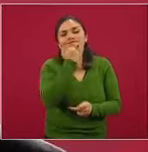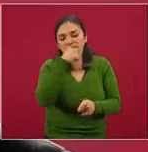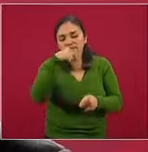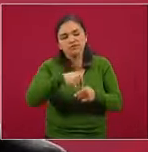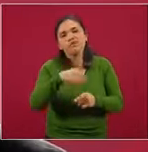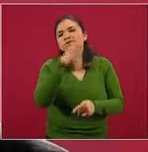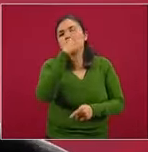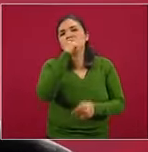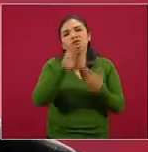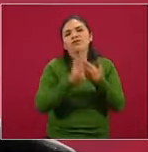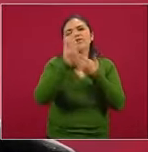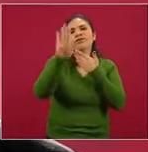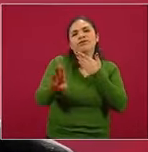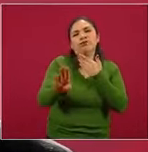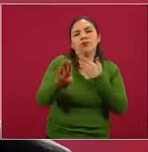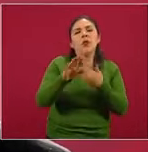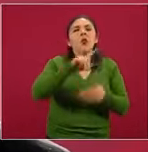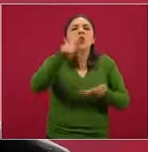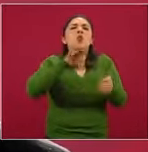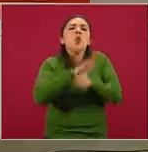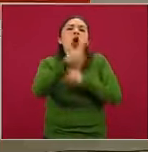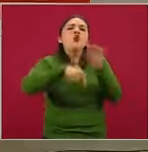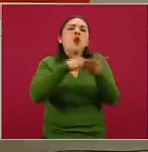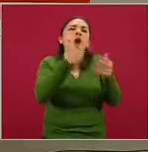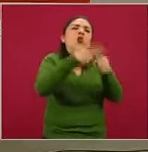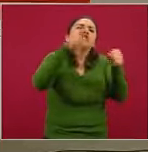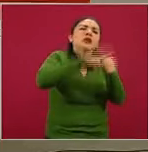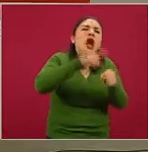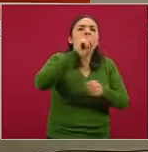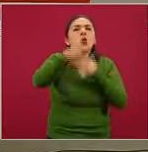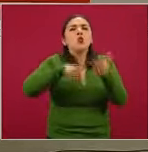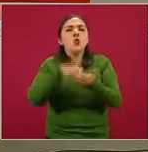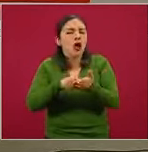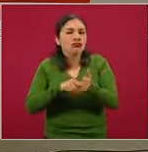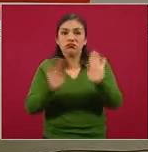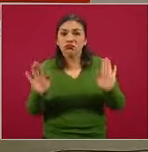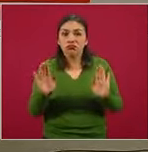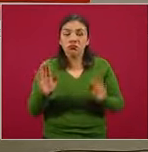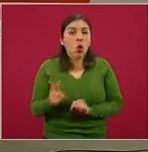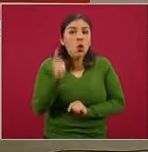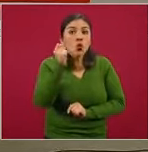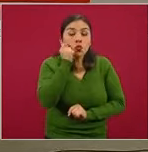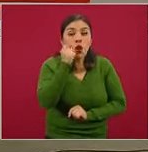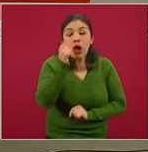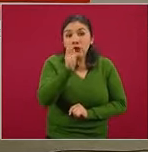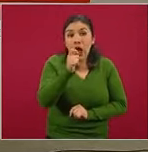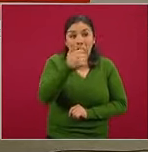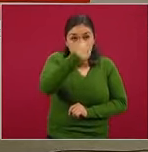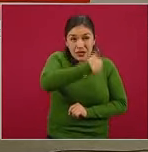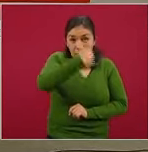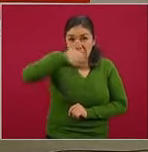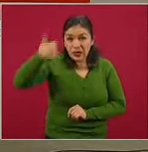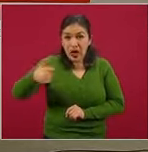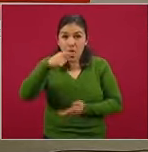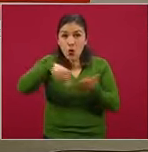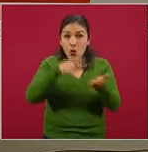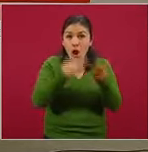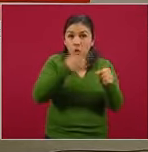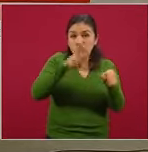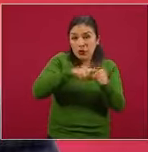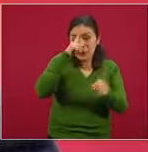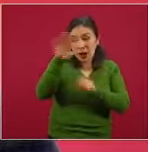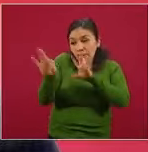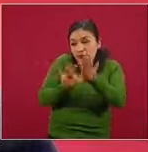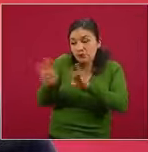protocolos en determinado hospital o sitio en particular. No necesariamente cada unidad clínica donde se reclutan a las